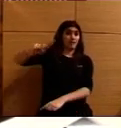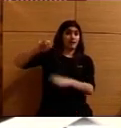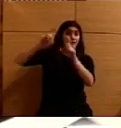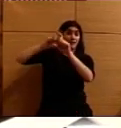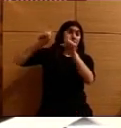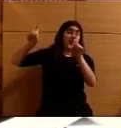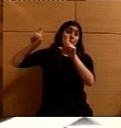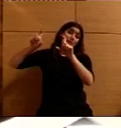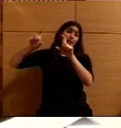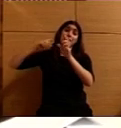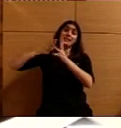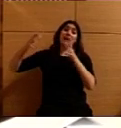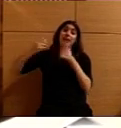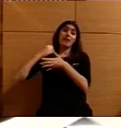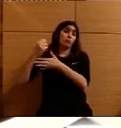grandes empresas eléctricas,